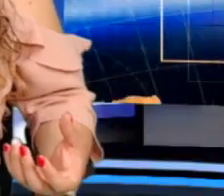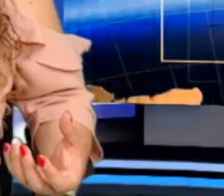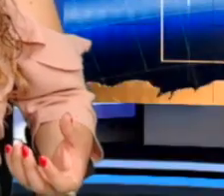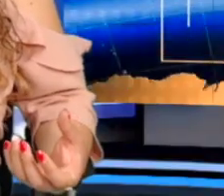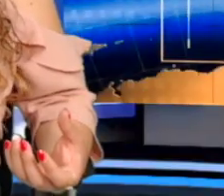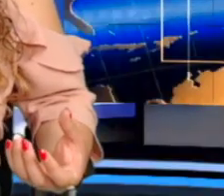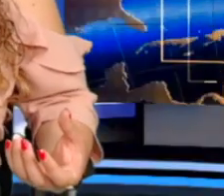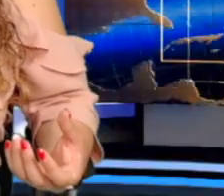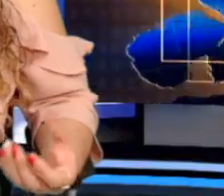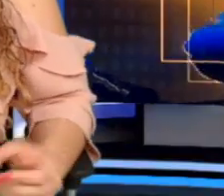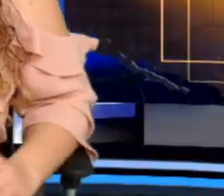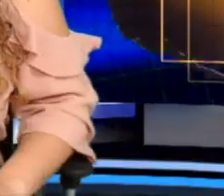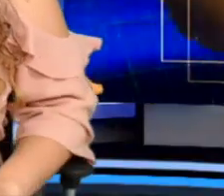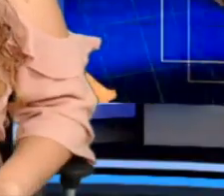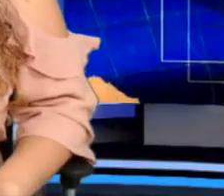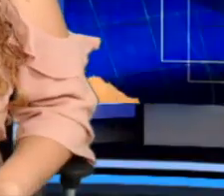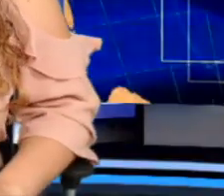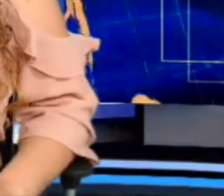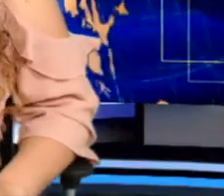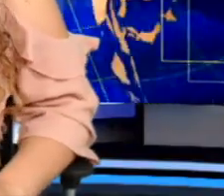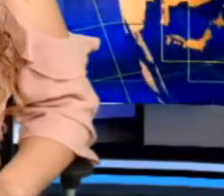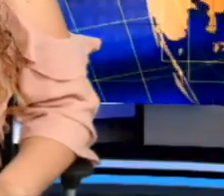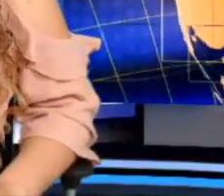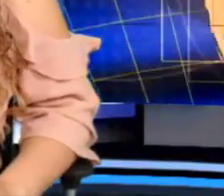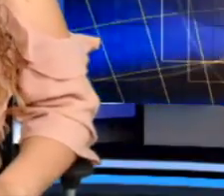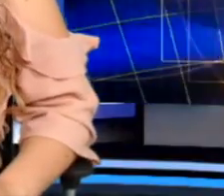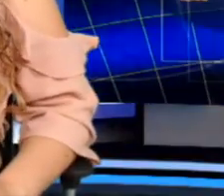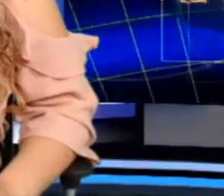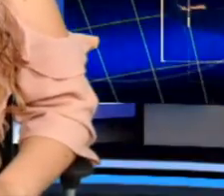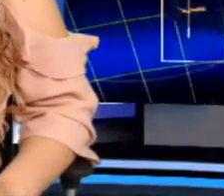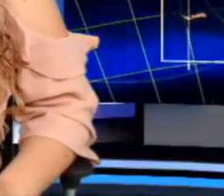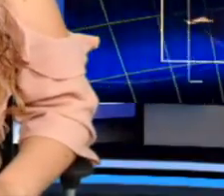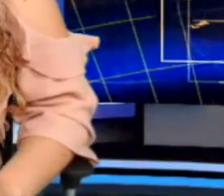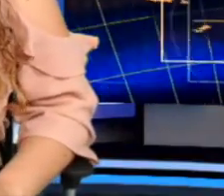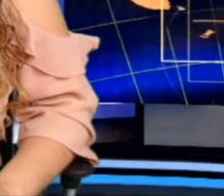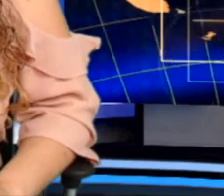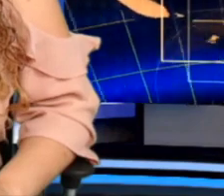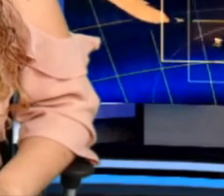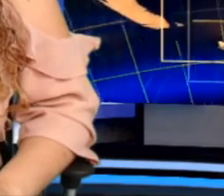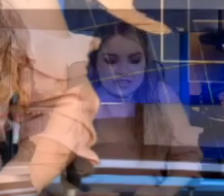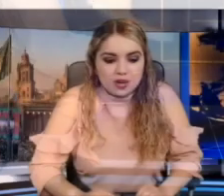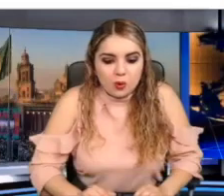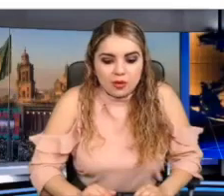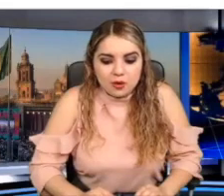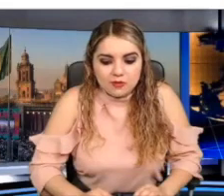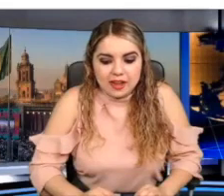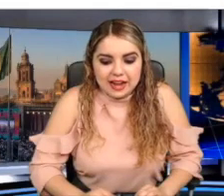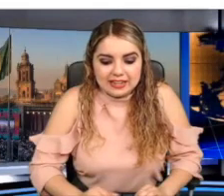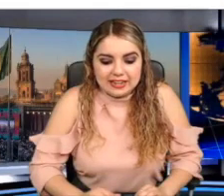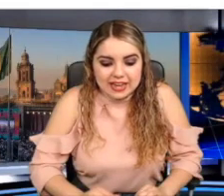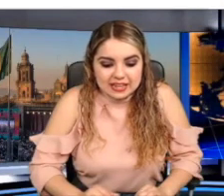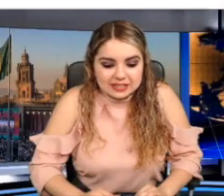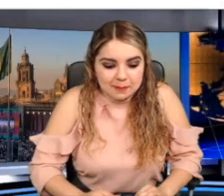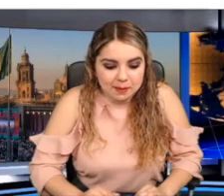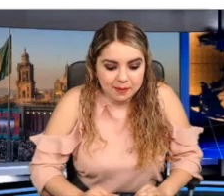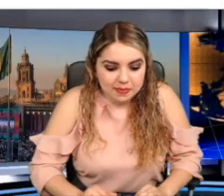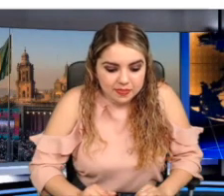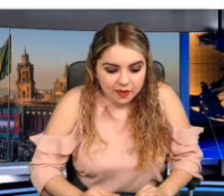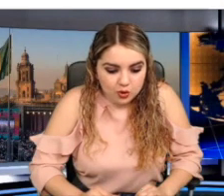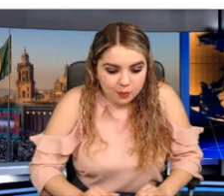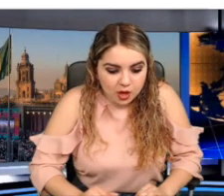Quien está sacando adelante el trabajo es el gobierno federal. Y es que es el gobierno federal quien ya